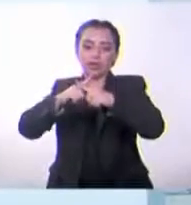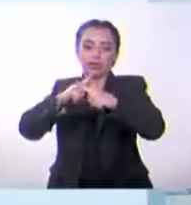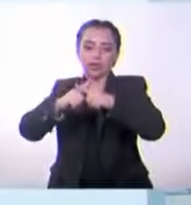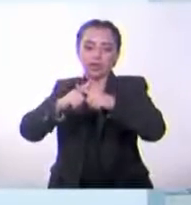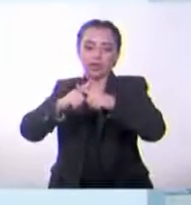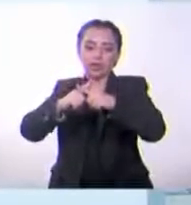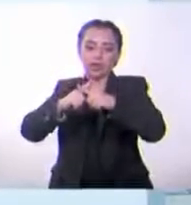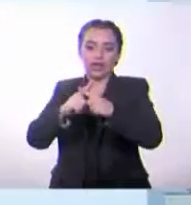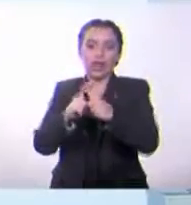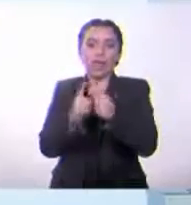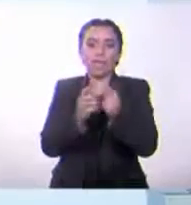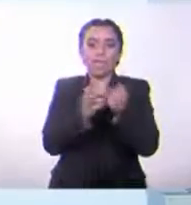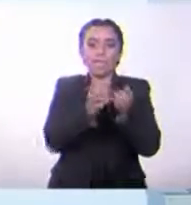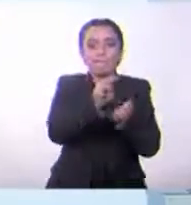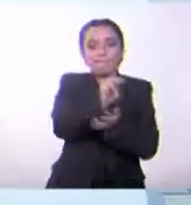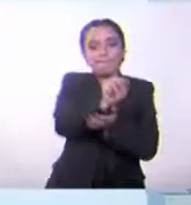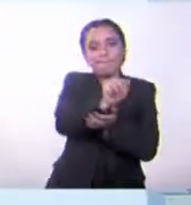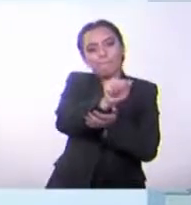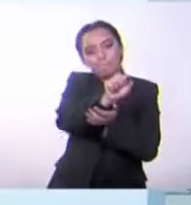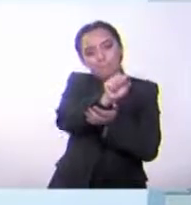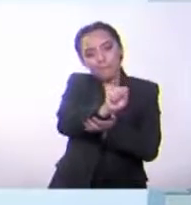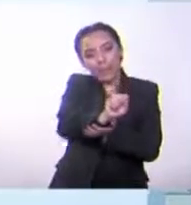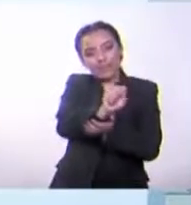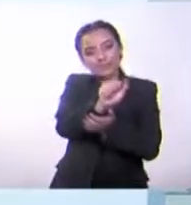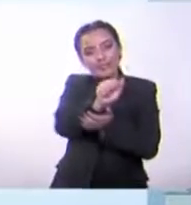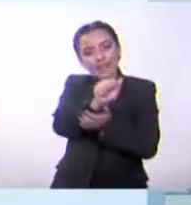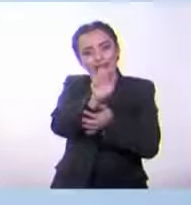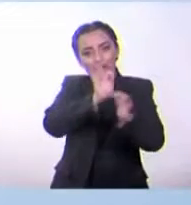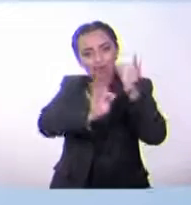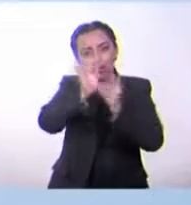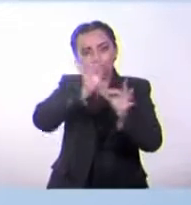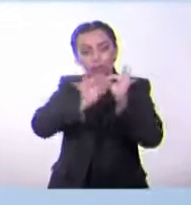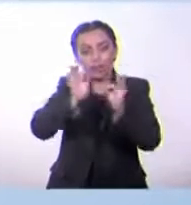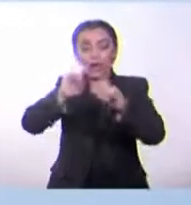cantidad de átomos presente en la molécula.